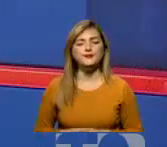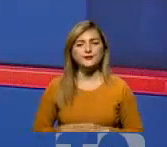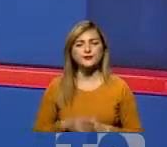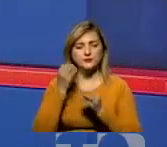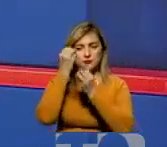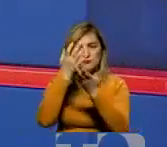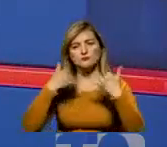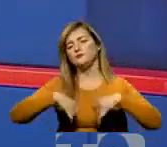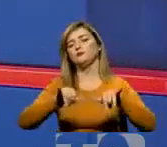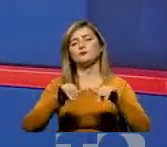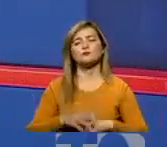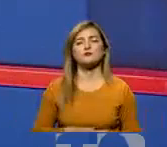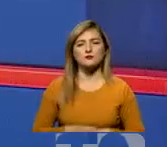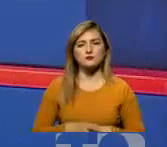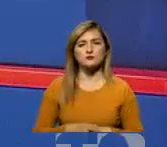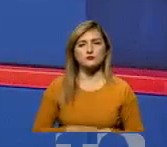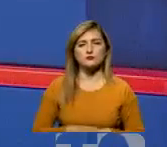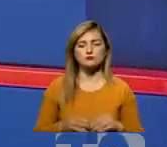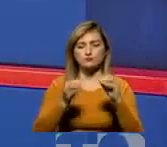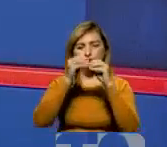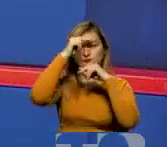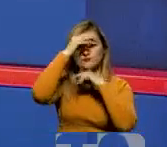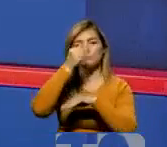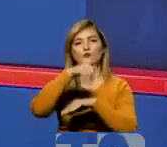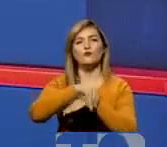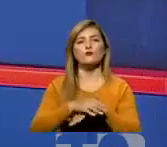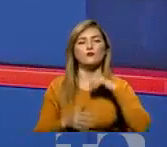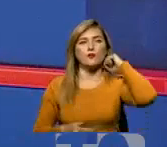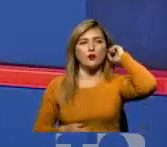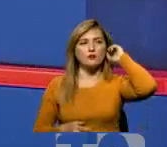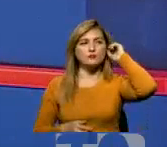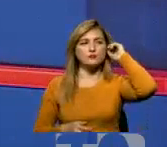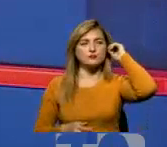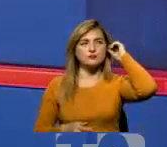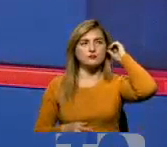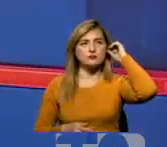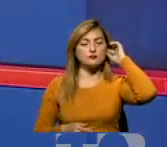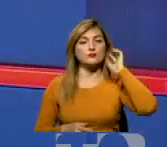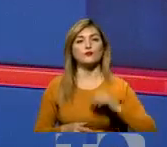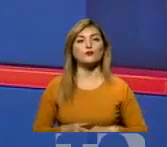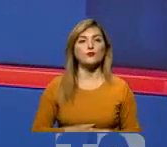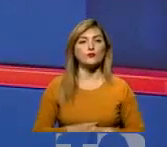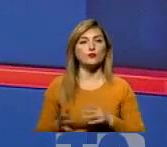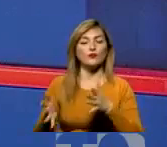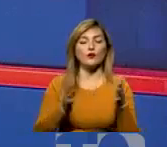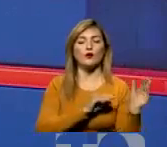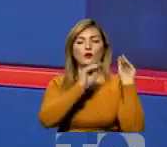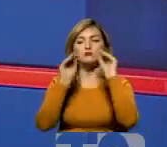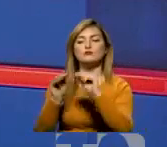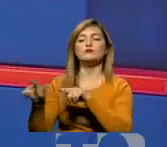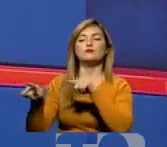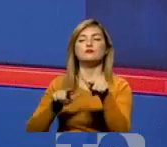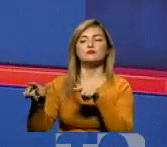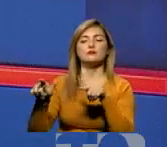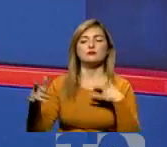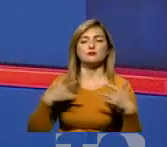esta información regreso contigo, Helen, que nos tienes más noticias. Buenas tardes. Buenas tardes también para ti, Steffi. Amigos, y ahora nos trasladamos hasta el